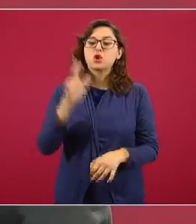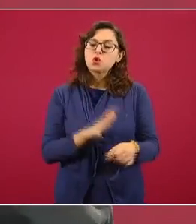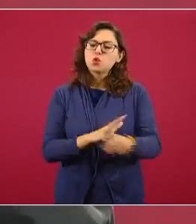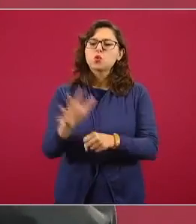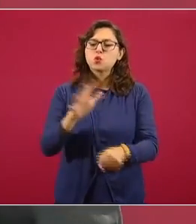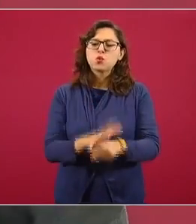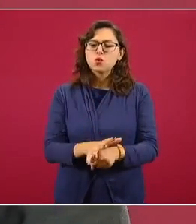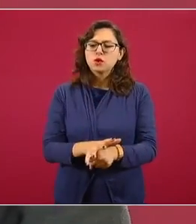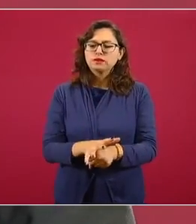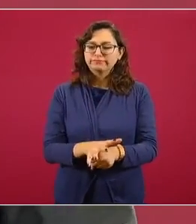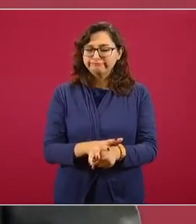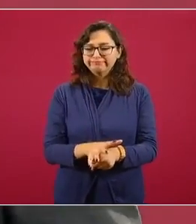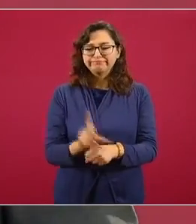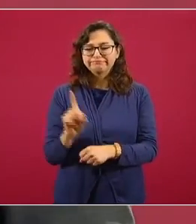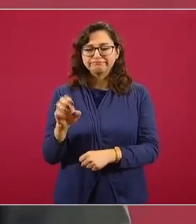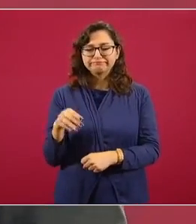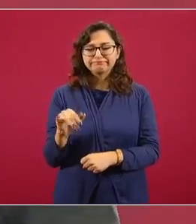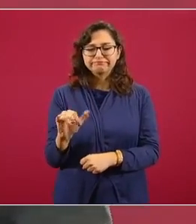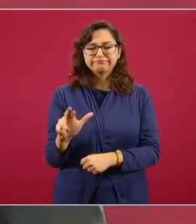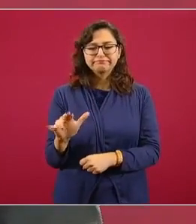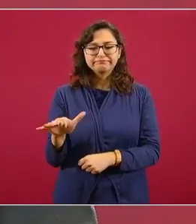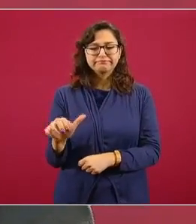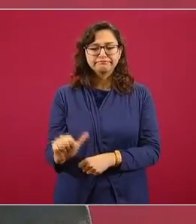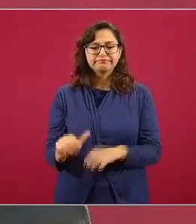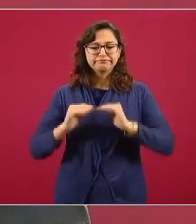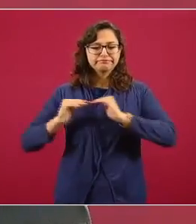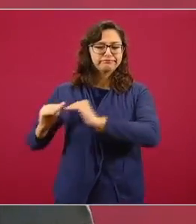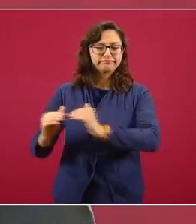es la democracia.